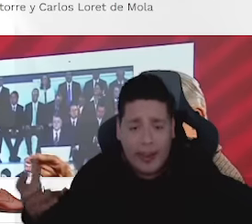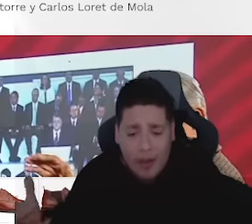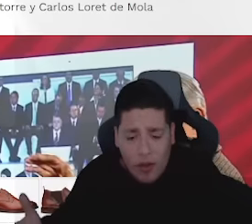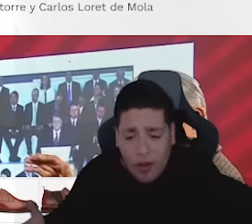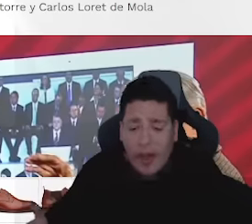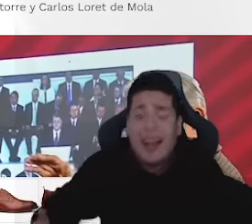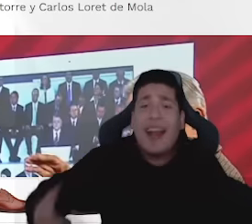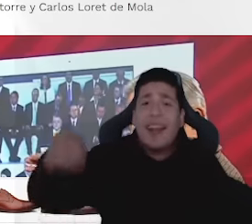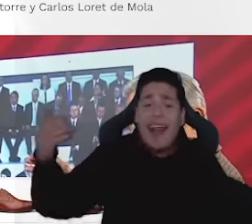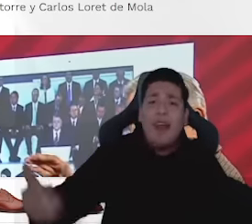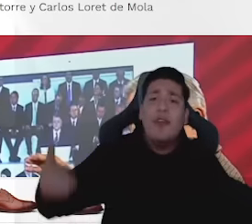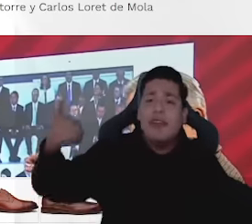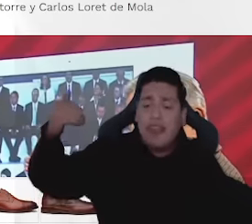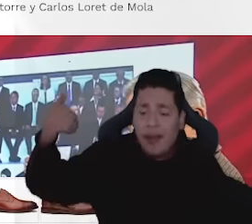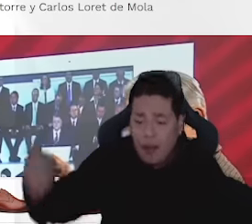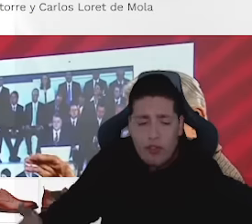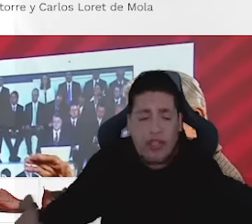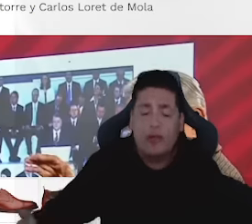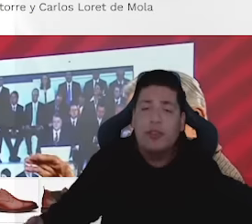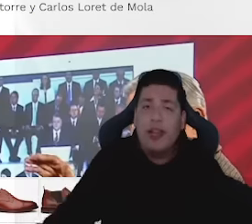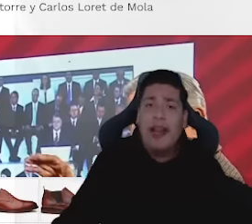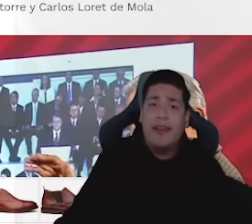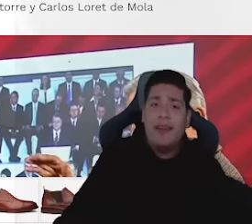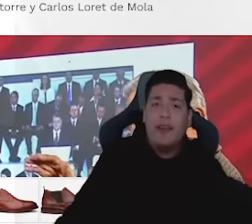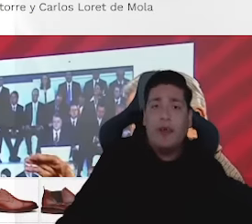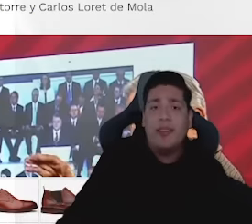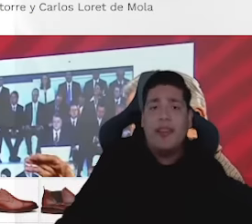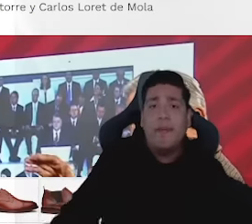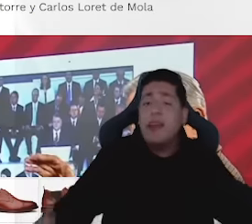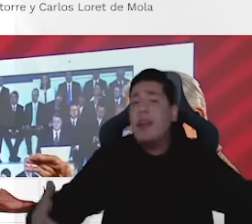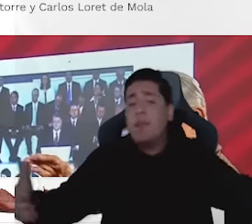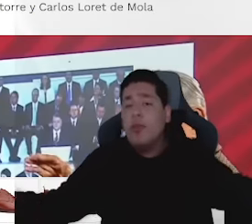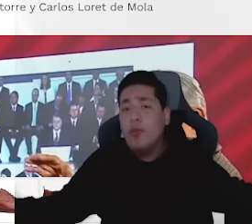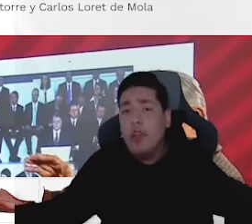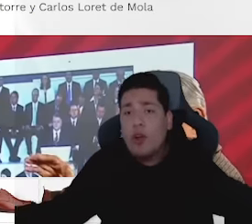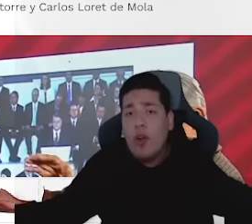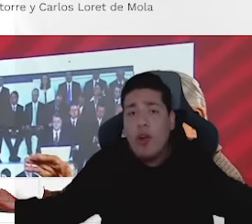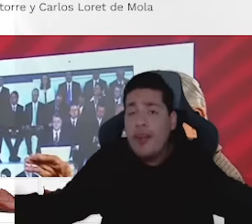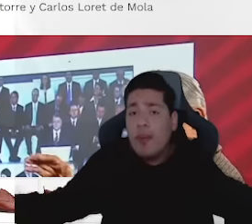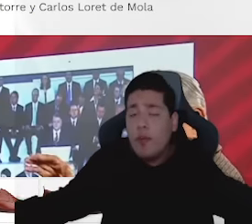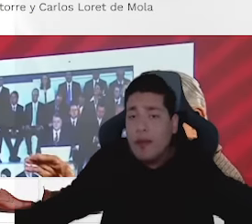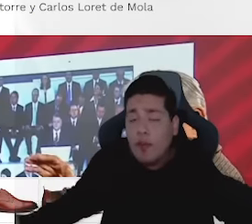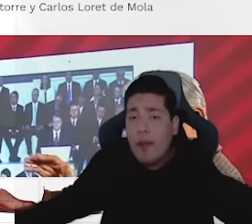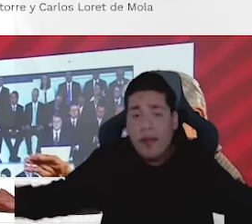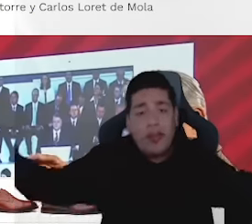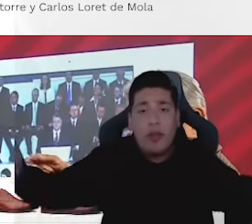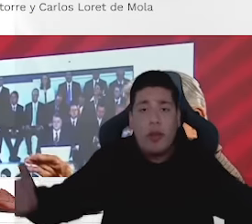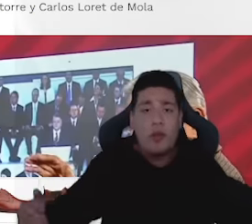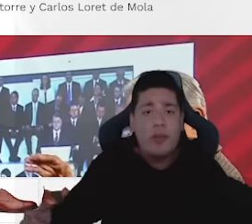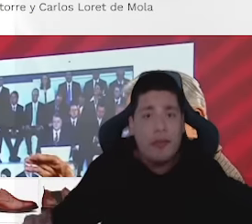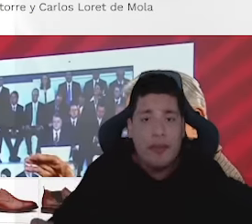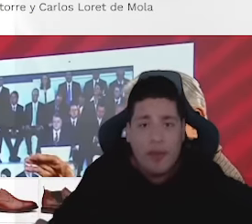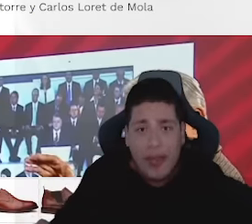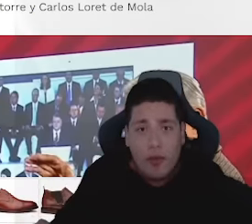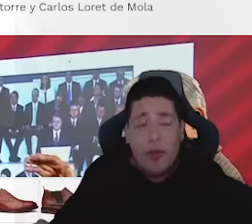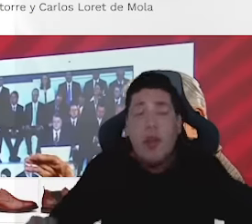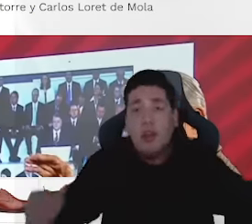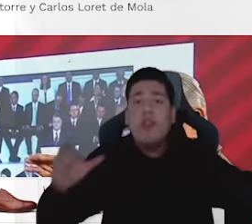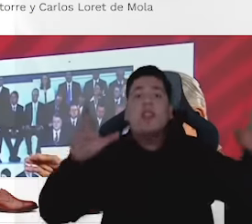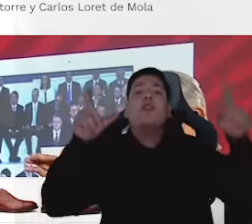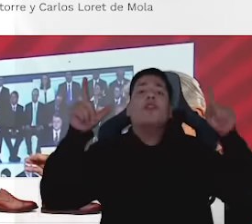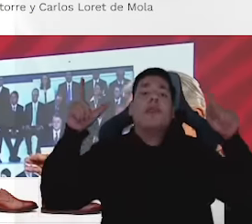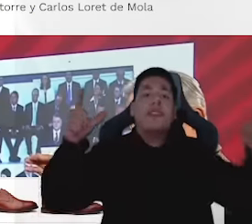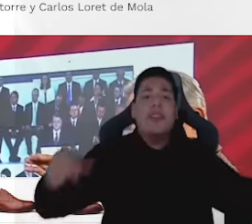con Calderón callaron esta lucha contra la delincuencia que perjudicó y convirtió a México en un cementerio